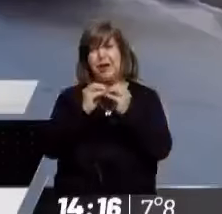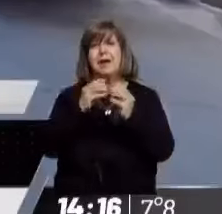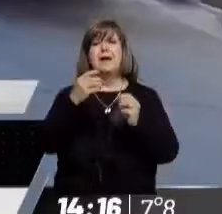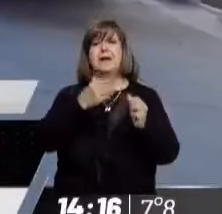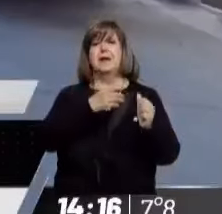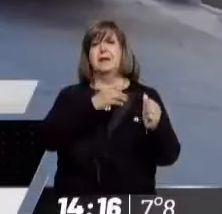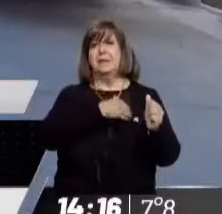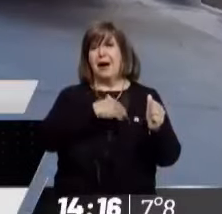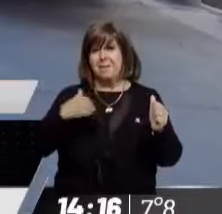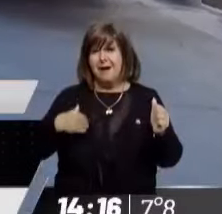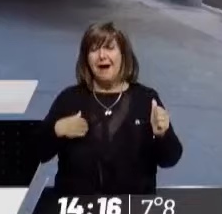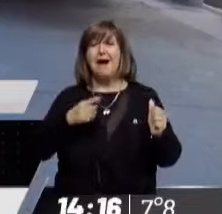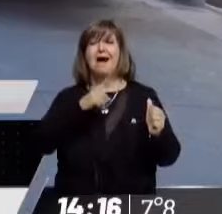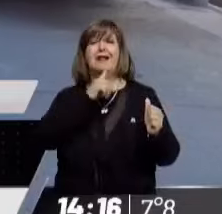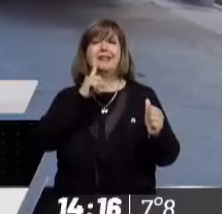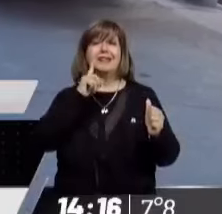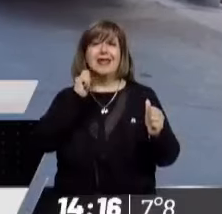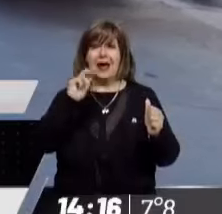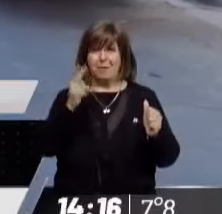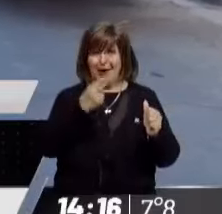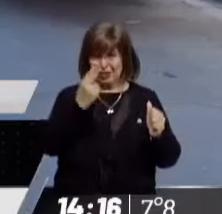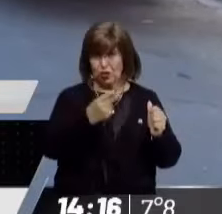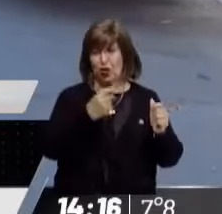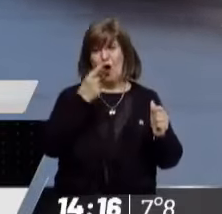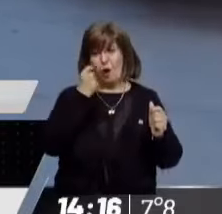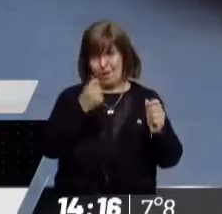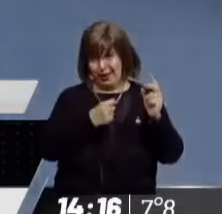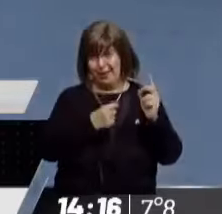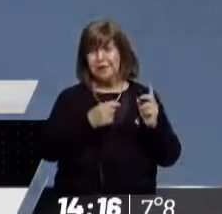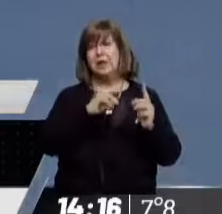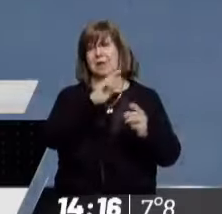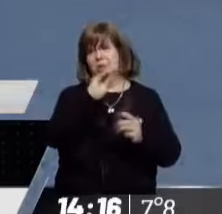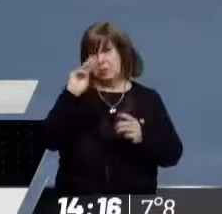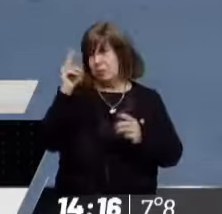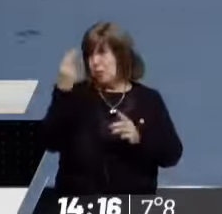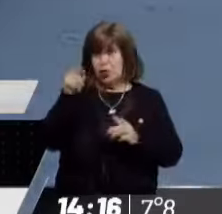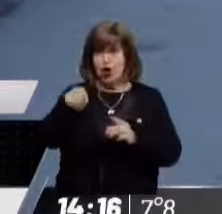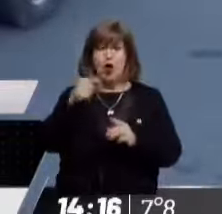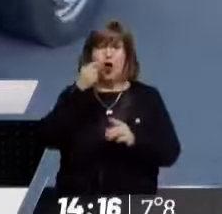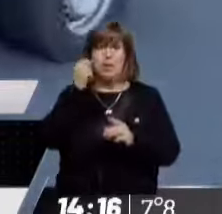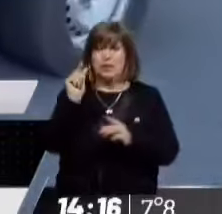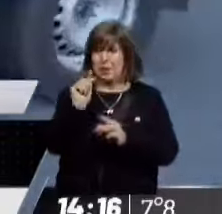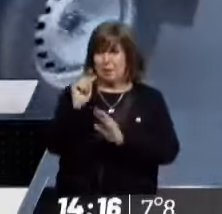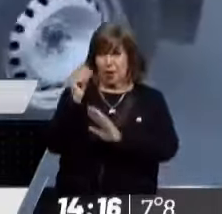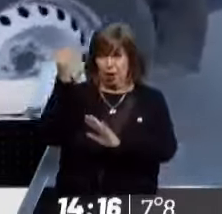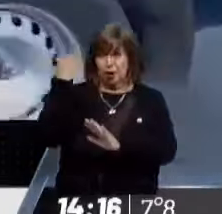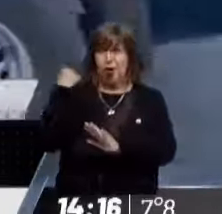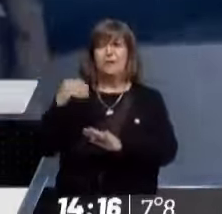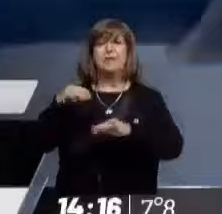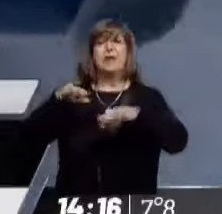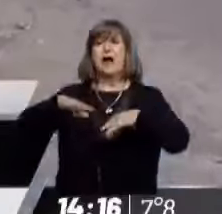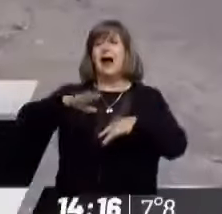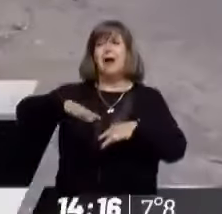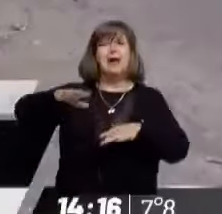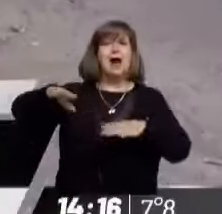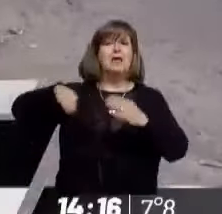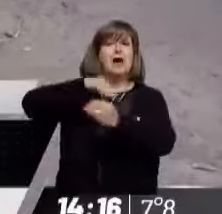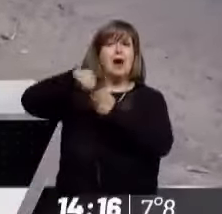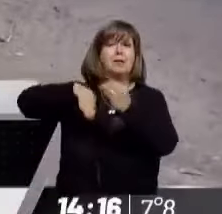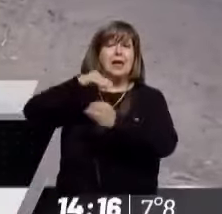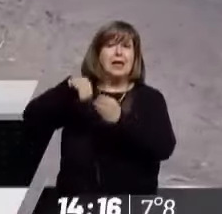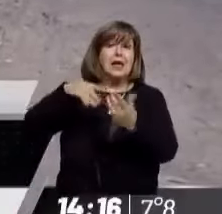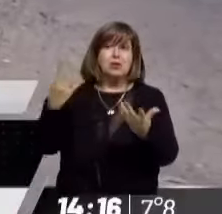homicidio estuvo ocupado por 30 personas 30 de las cuales 15 son niños y ayer la